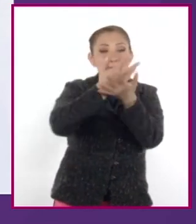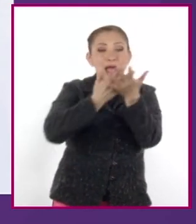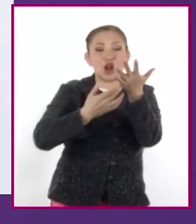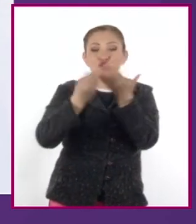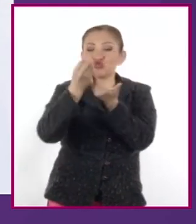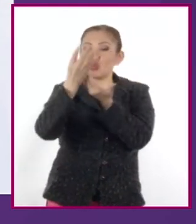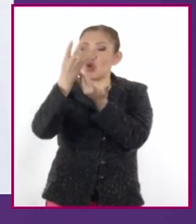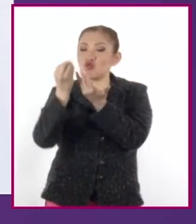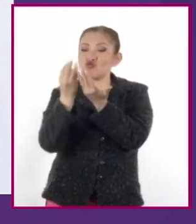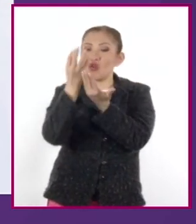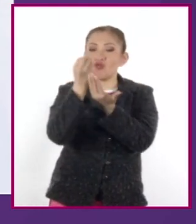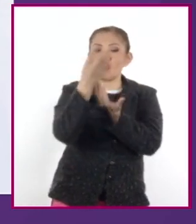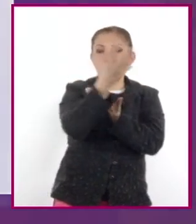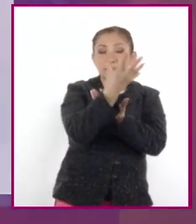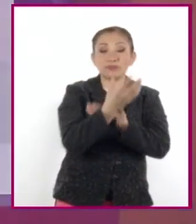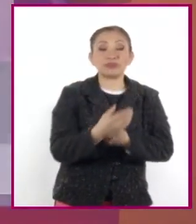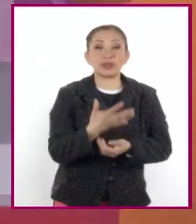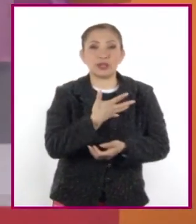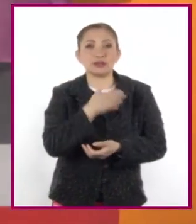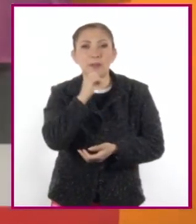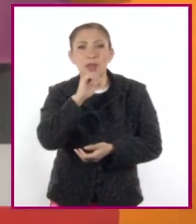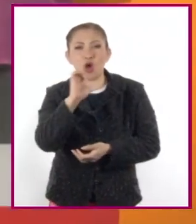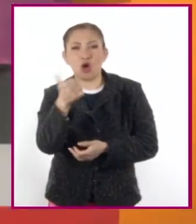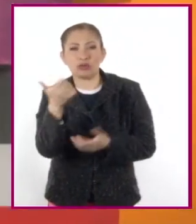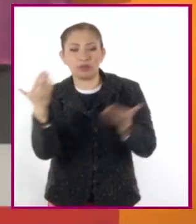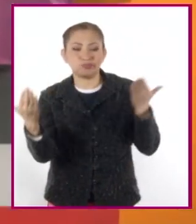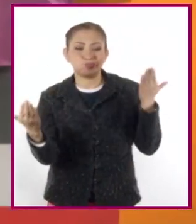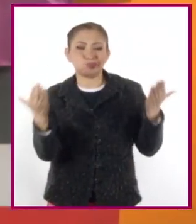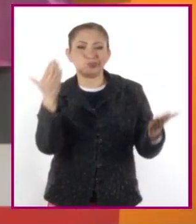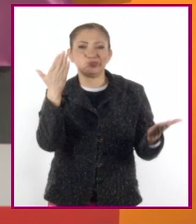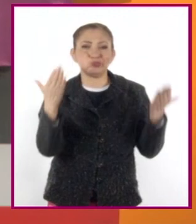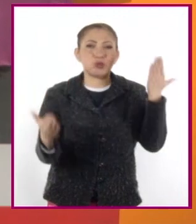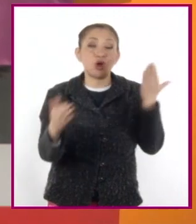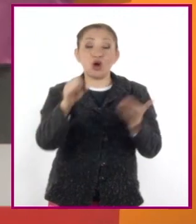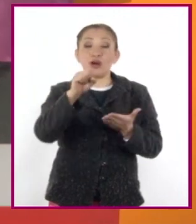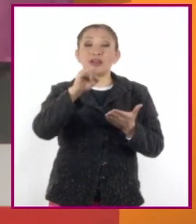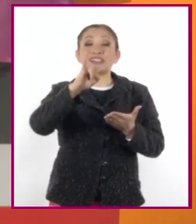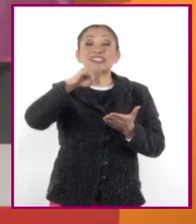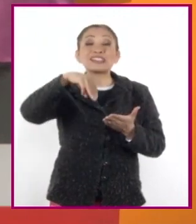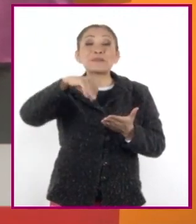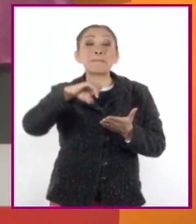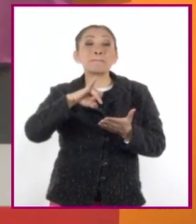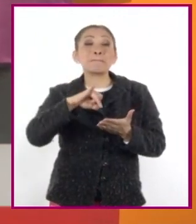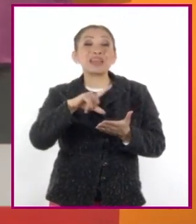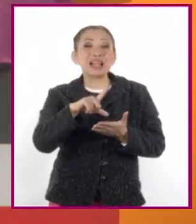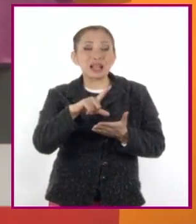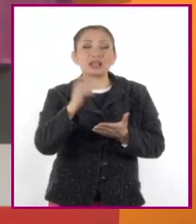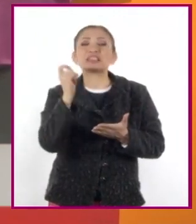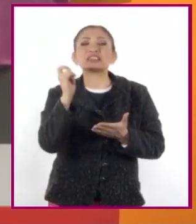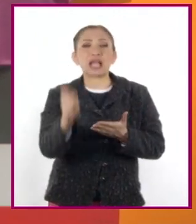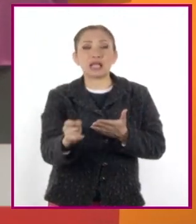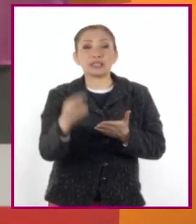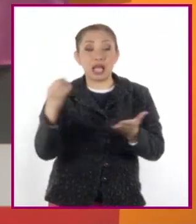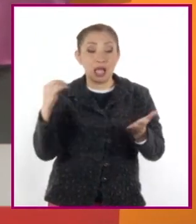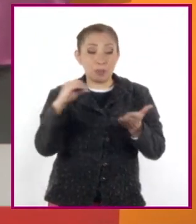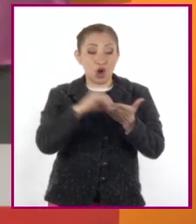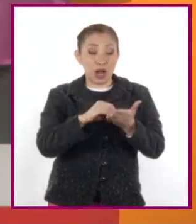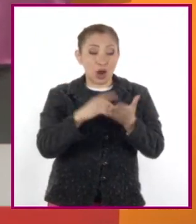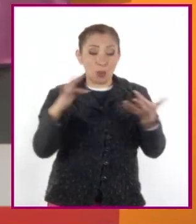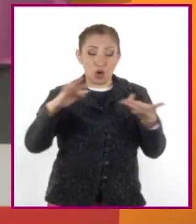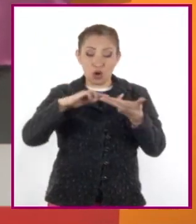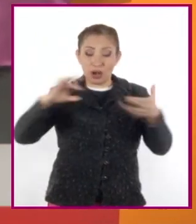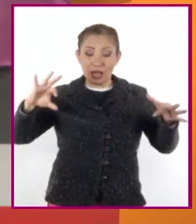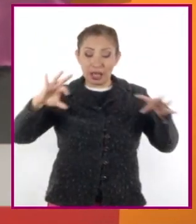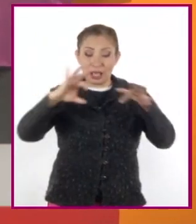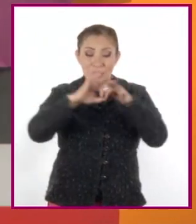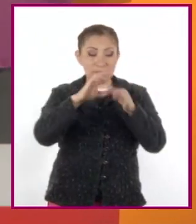crecen. Tenemos también una comparación o símil. Este recurso consiste en establecer una